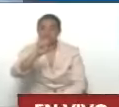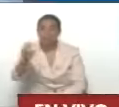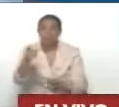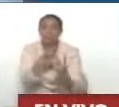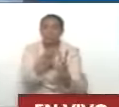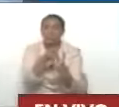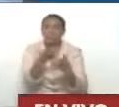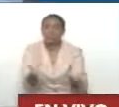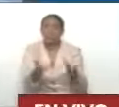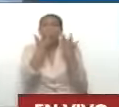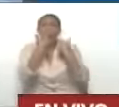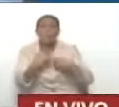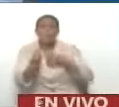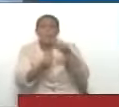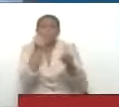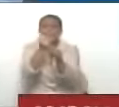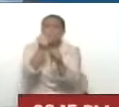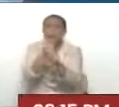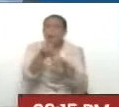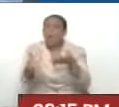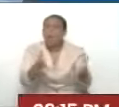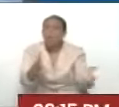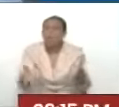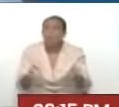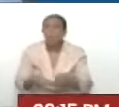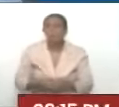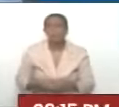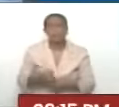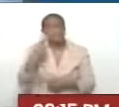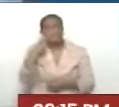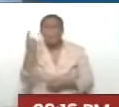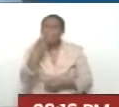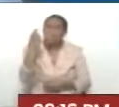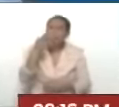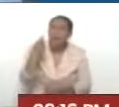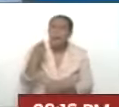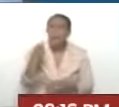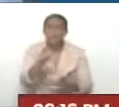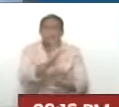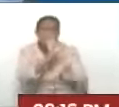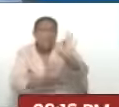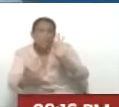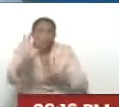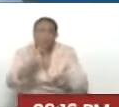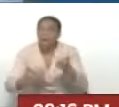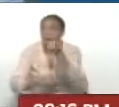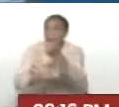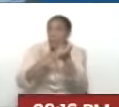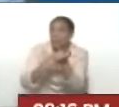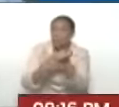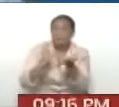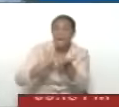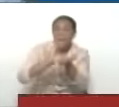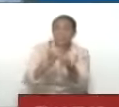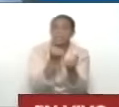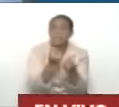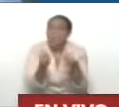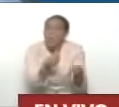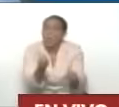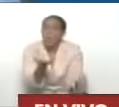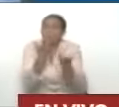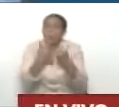Conversadito, ¿cómo ha estado este trabajo de buscar, seleccionar, apoyar con los créditos? Adelante, por